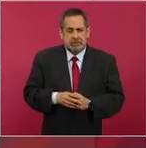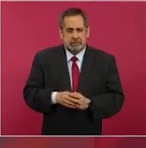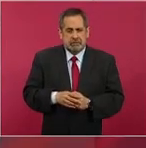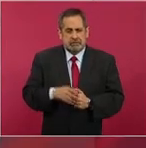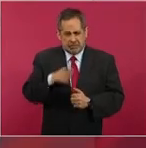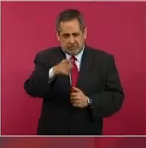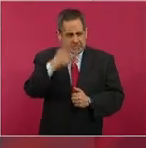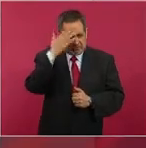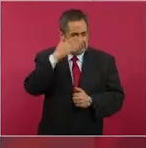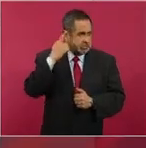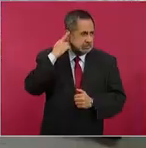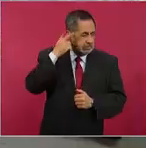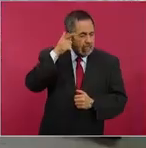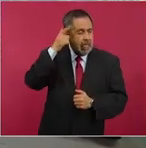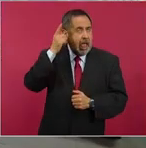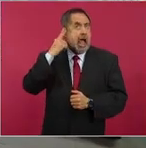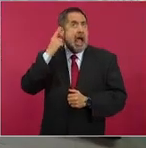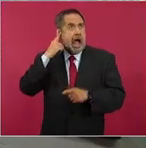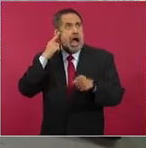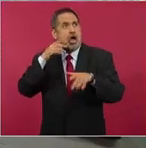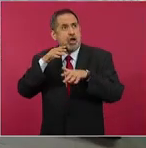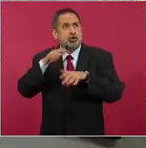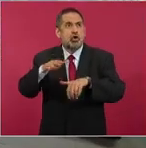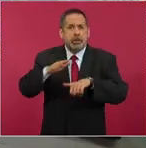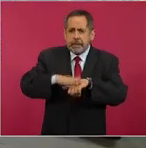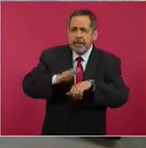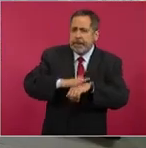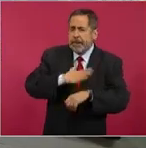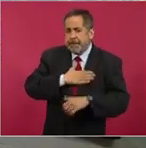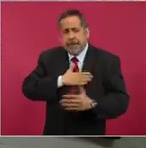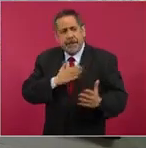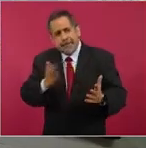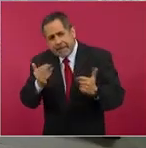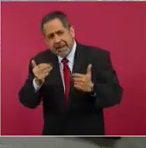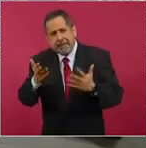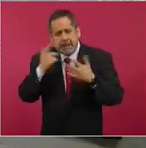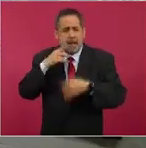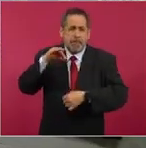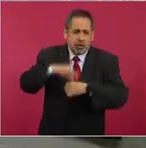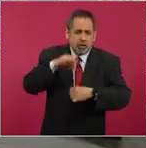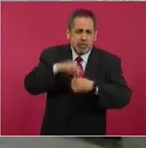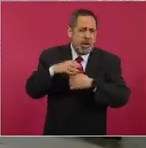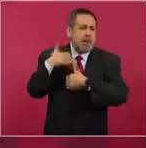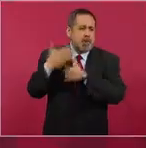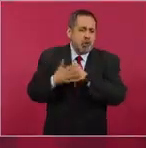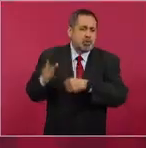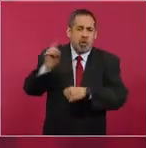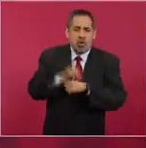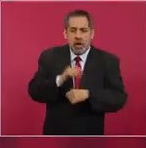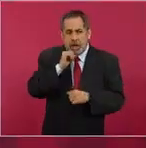¿Escuchan ustedes algo llamando a la gente a participar? No.